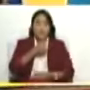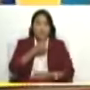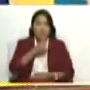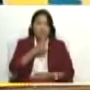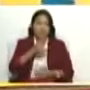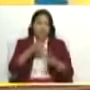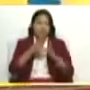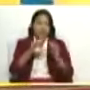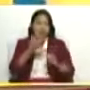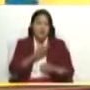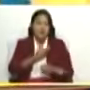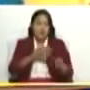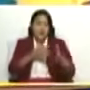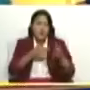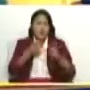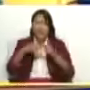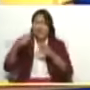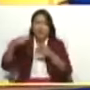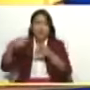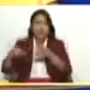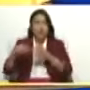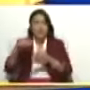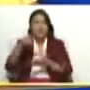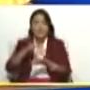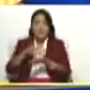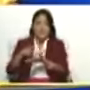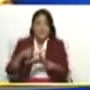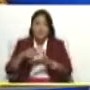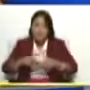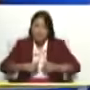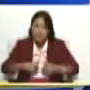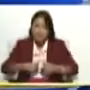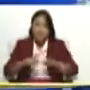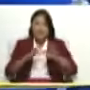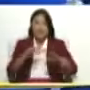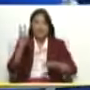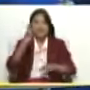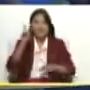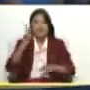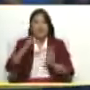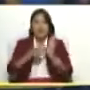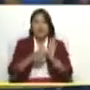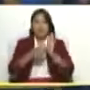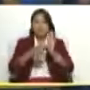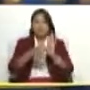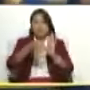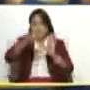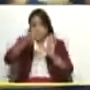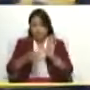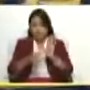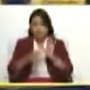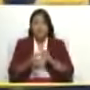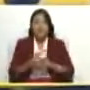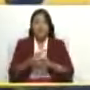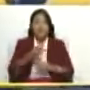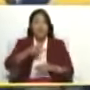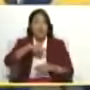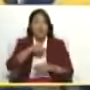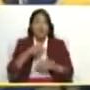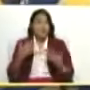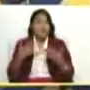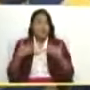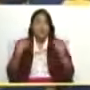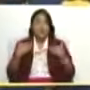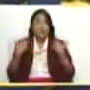todos los que estuvieron participando y dando lo mejor para que el país tuviera la mayor representación y Bueno estamos super contentos